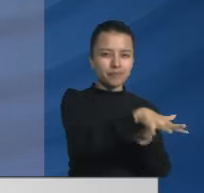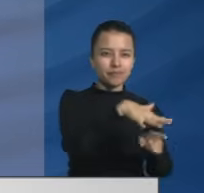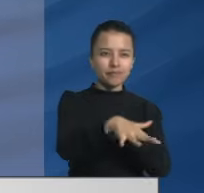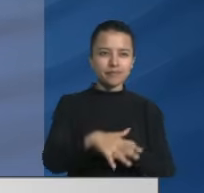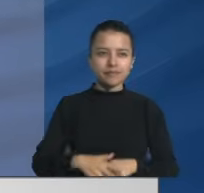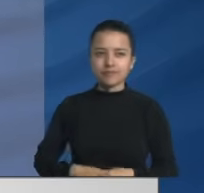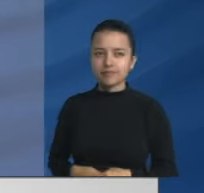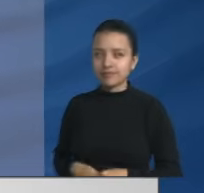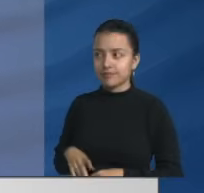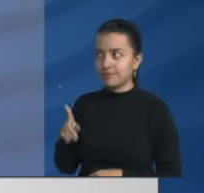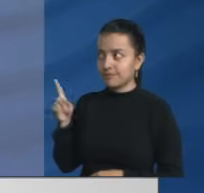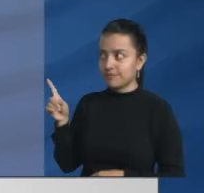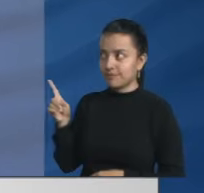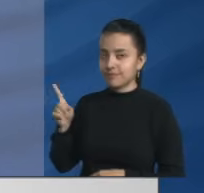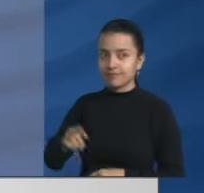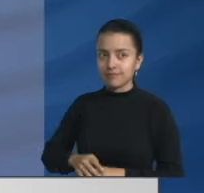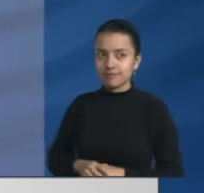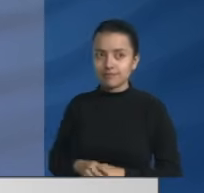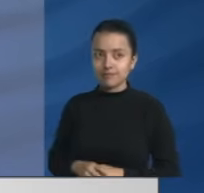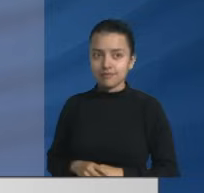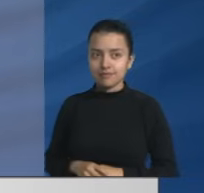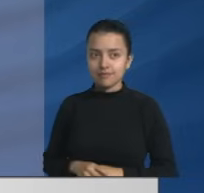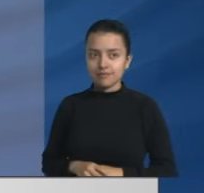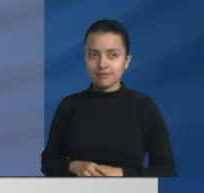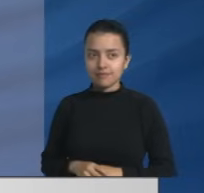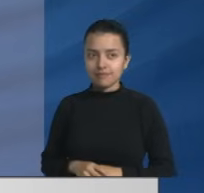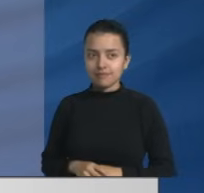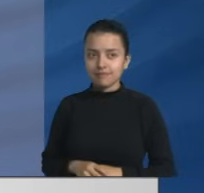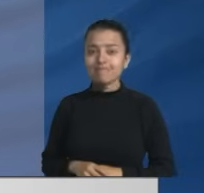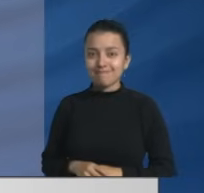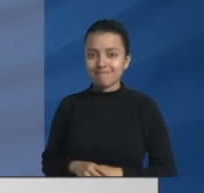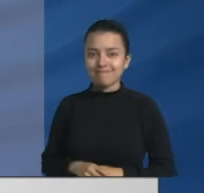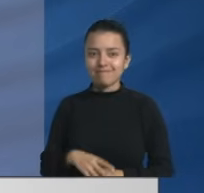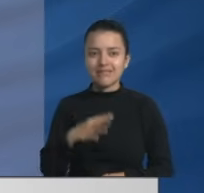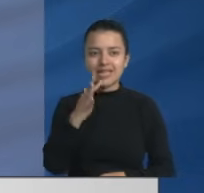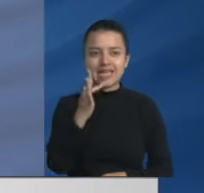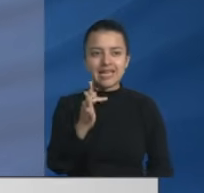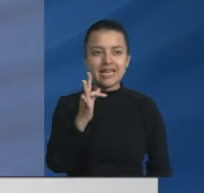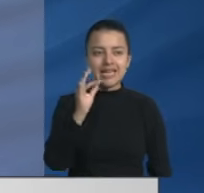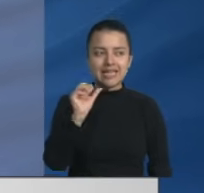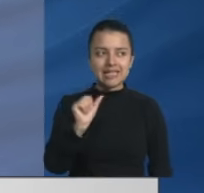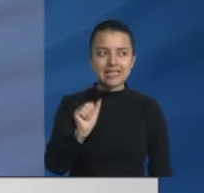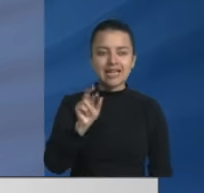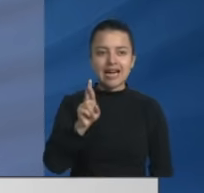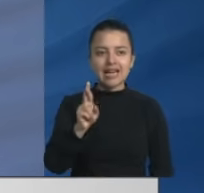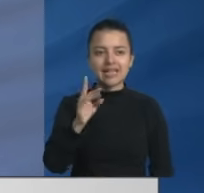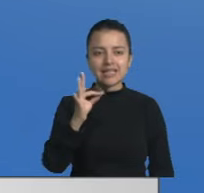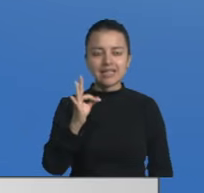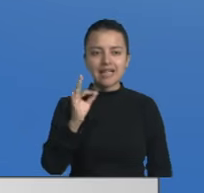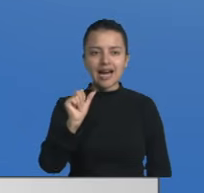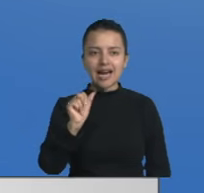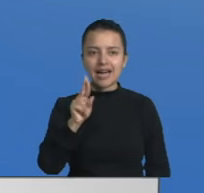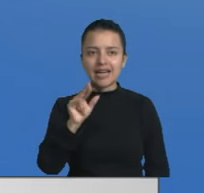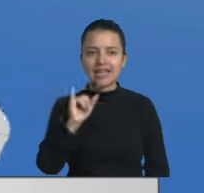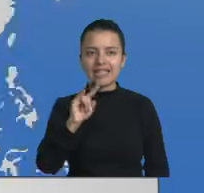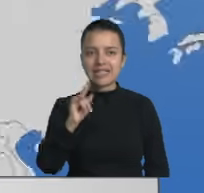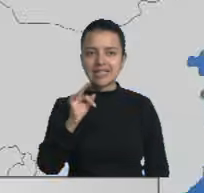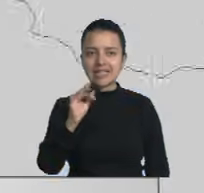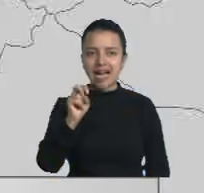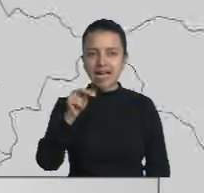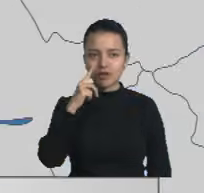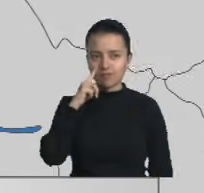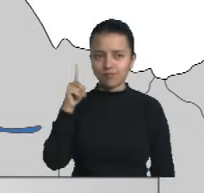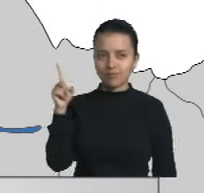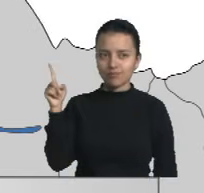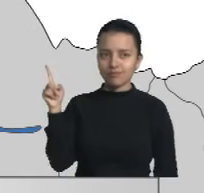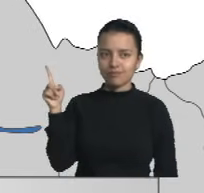Drones ucranianos atacaron instalaciones industriales en la provincia de Tartaristán, lo que sería el ataque más profundo de Kiev dentro del